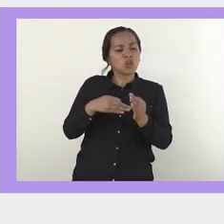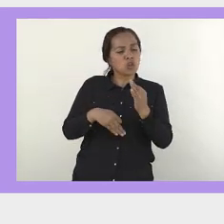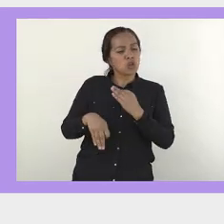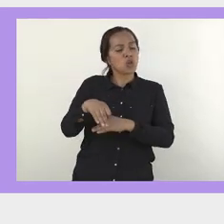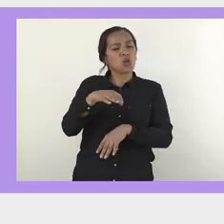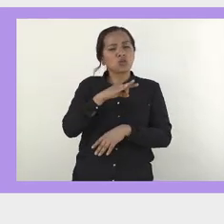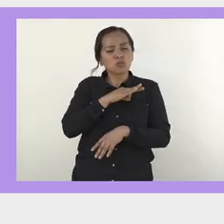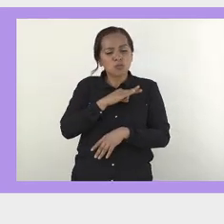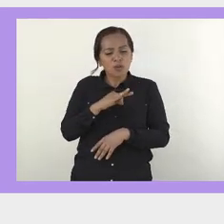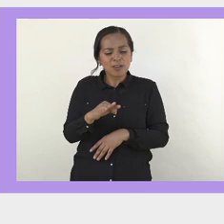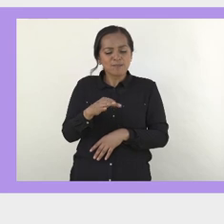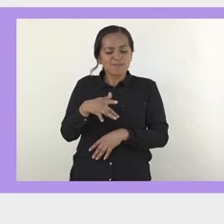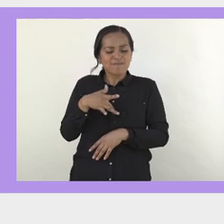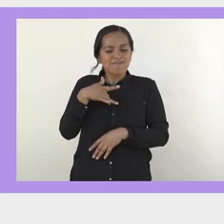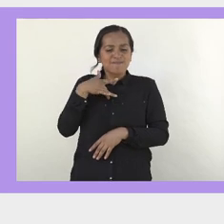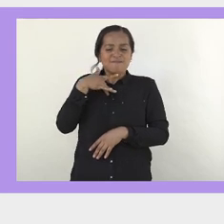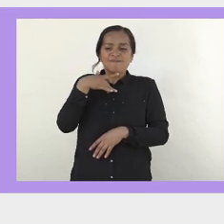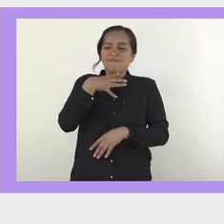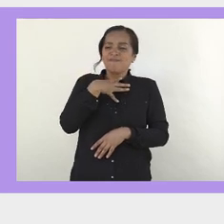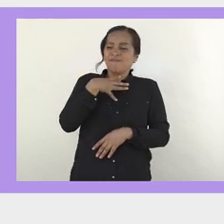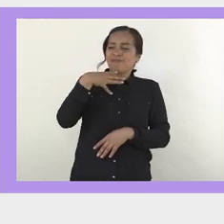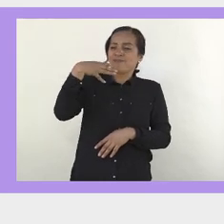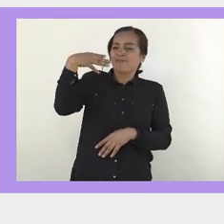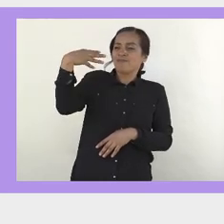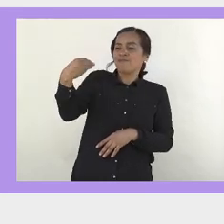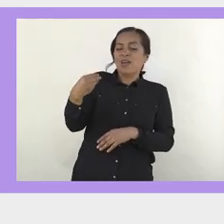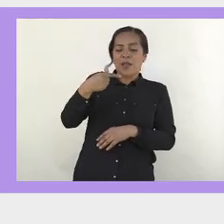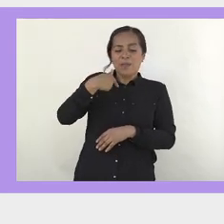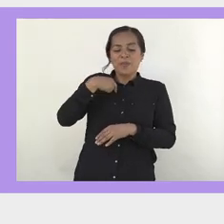poder de inspirar de alguna forma y